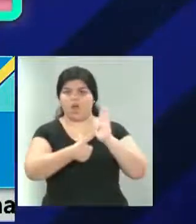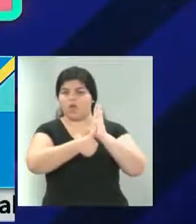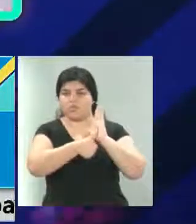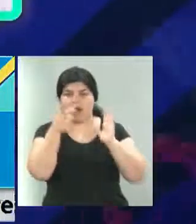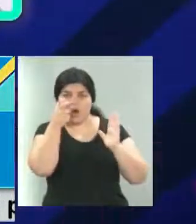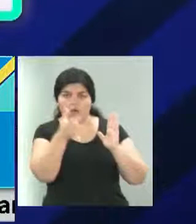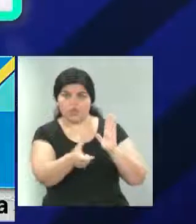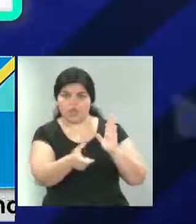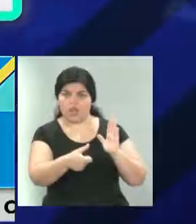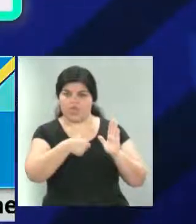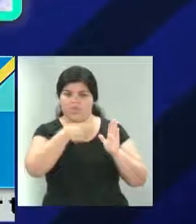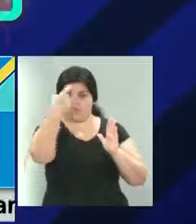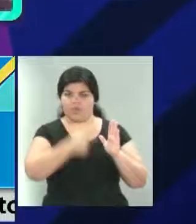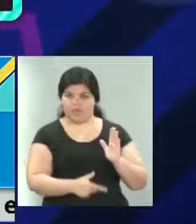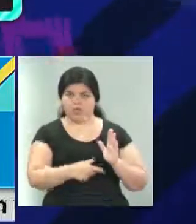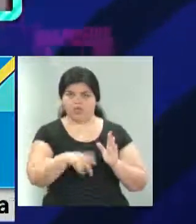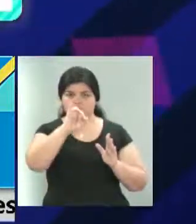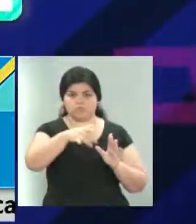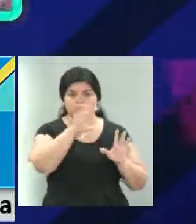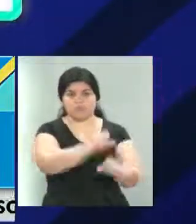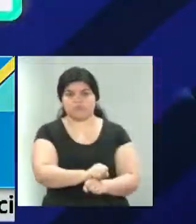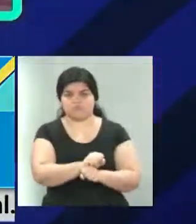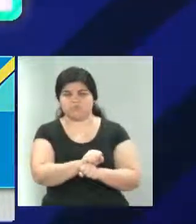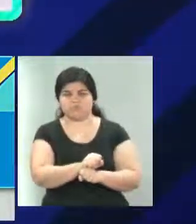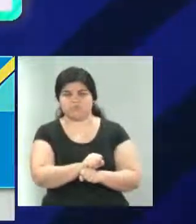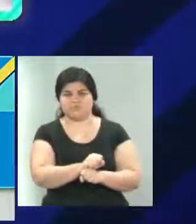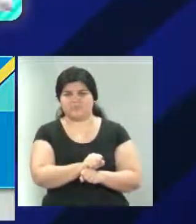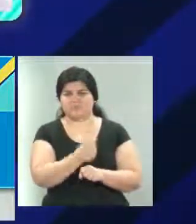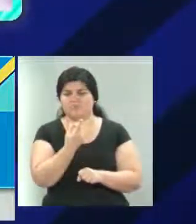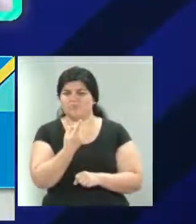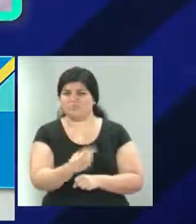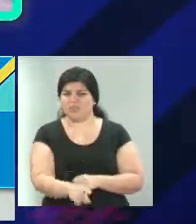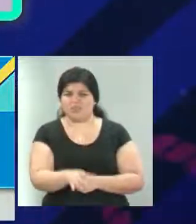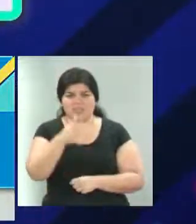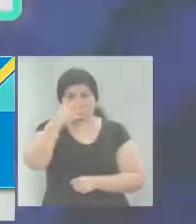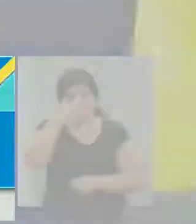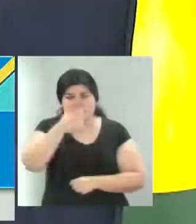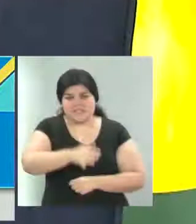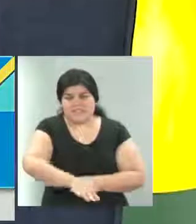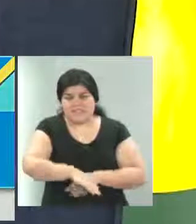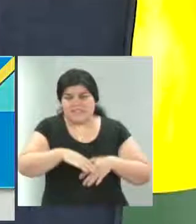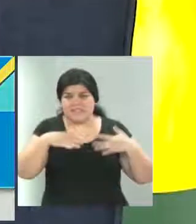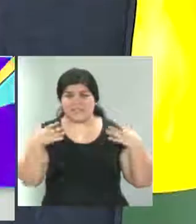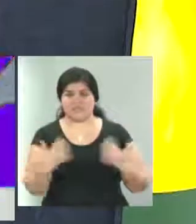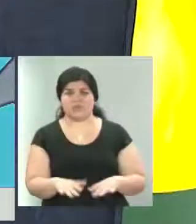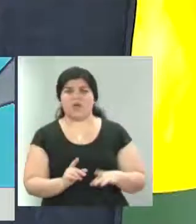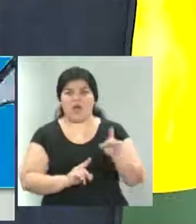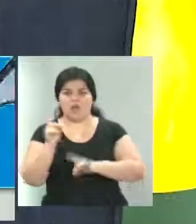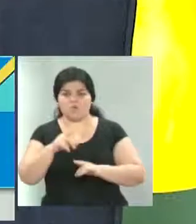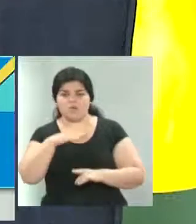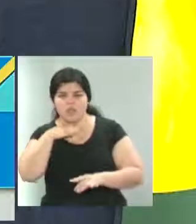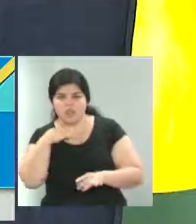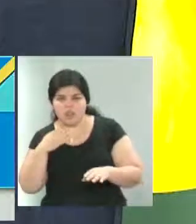llevan, pero bueno, son tantos, ¿entendés? La gente, los delincuentes, algunos pasan. Hay que